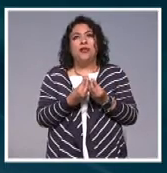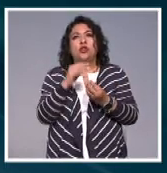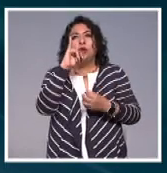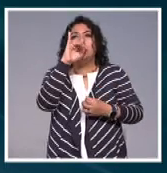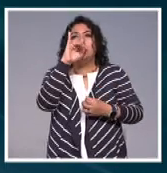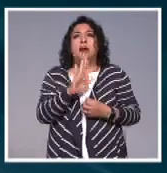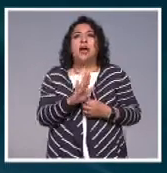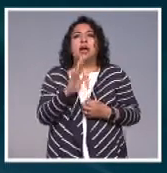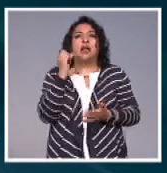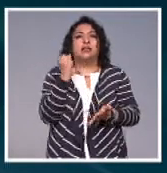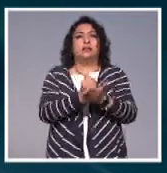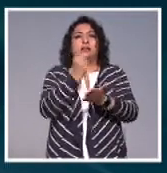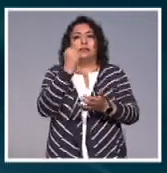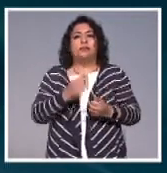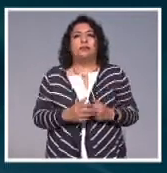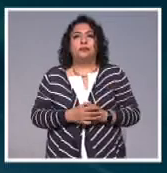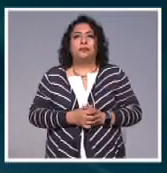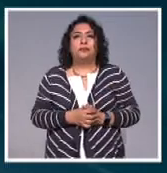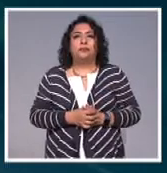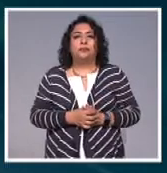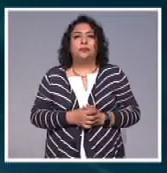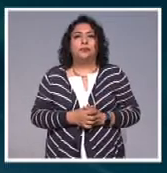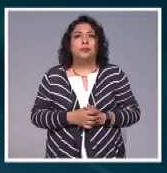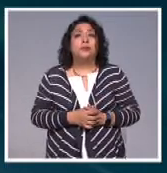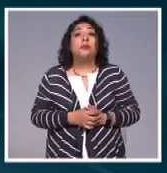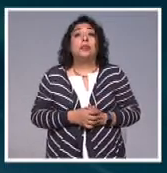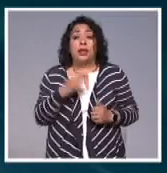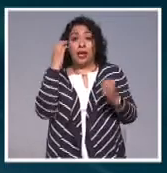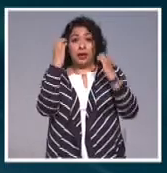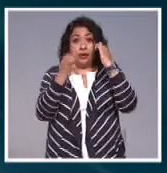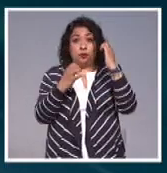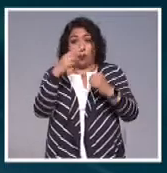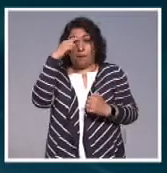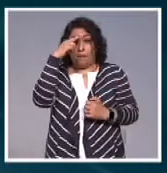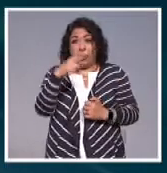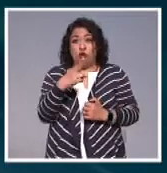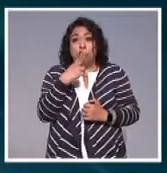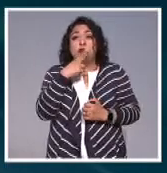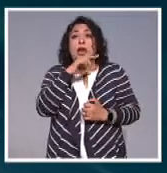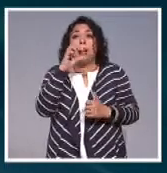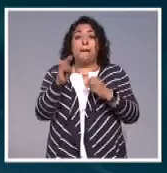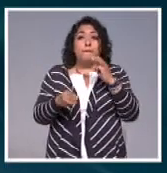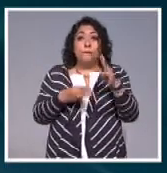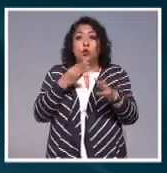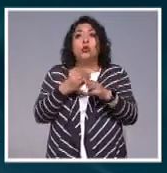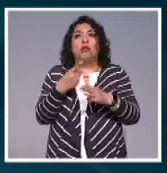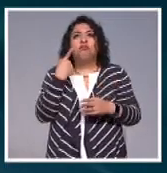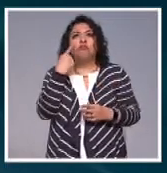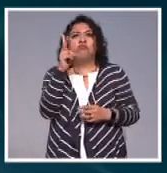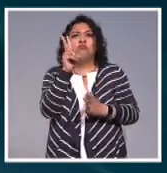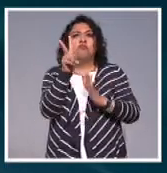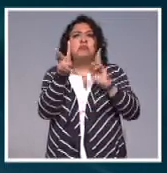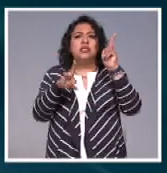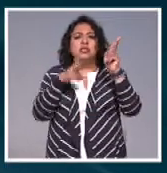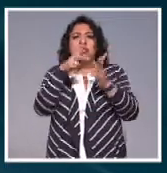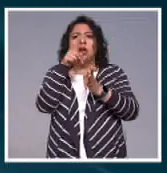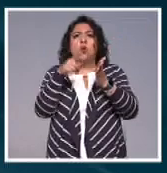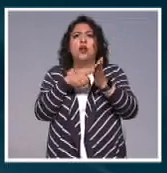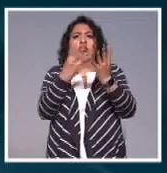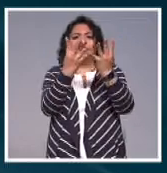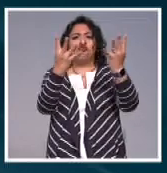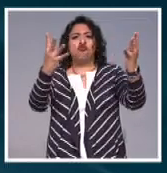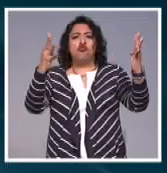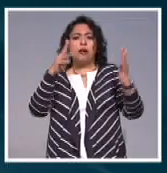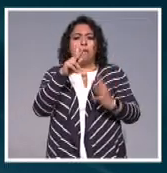las imágenes de la declaratoria. La exposición México en el Patrimonio Mundial puede visitarse en la Galería de las Rejas